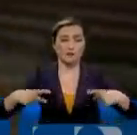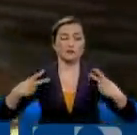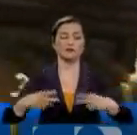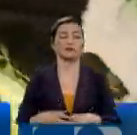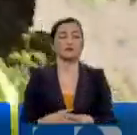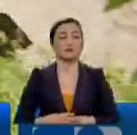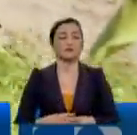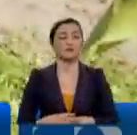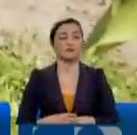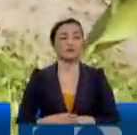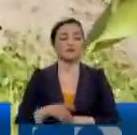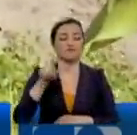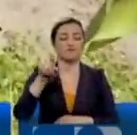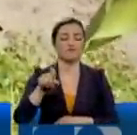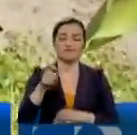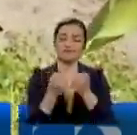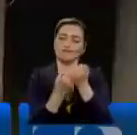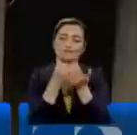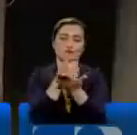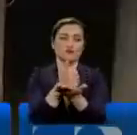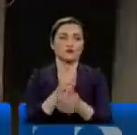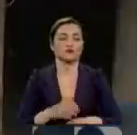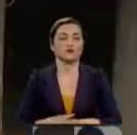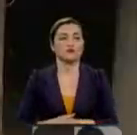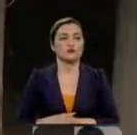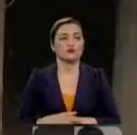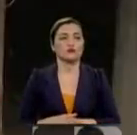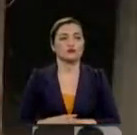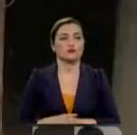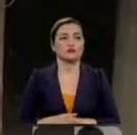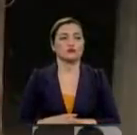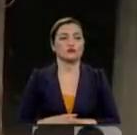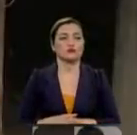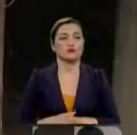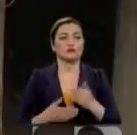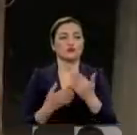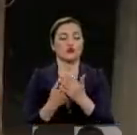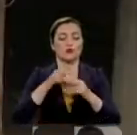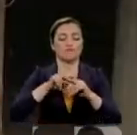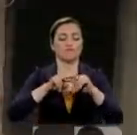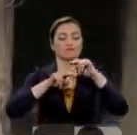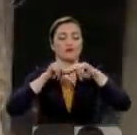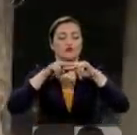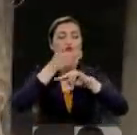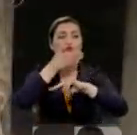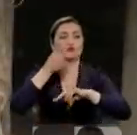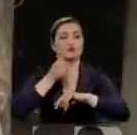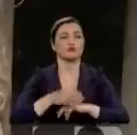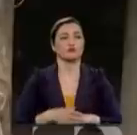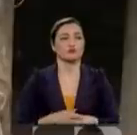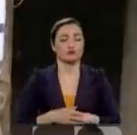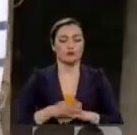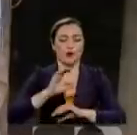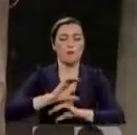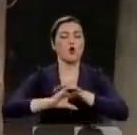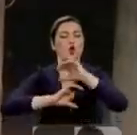este hombre, pero necesitan nuestra ayuda. Queremos tratar de hacerle una nueva construcción para que viva mejor. Necesitamos